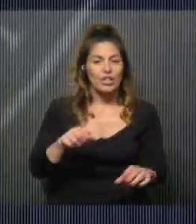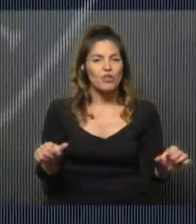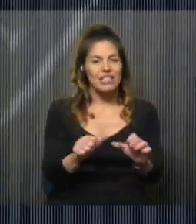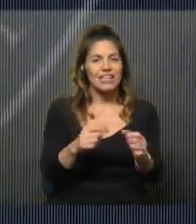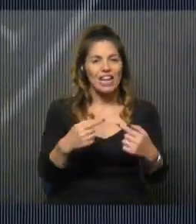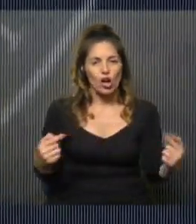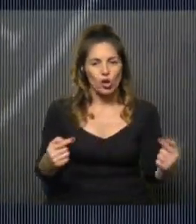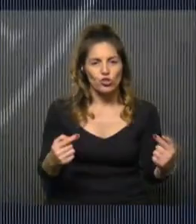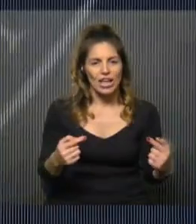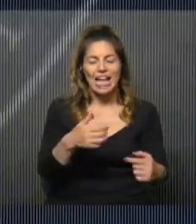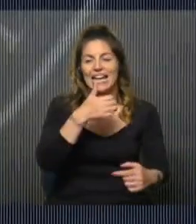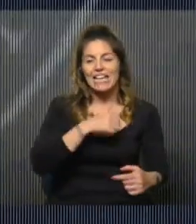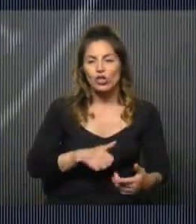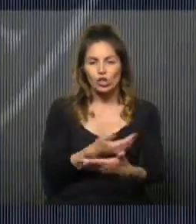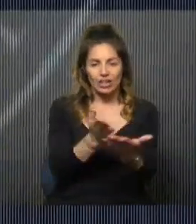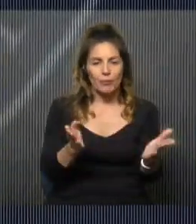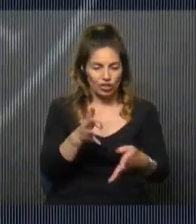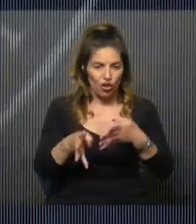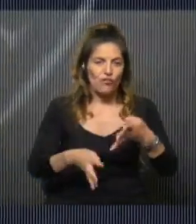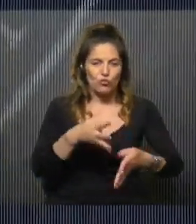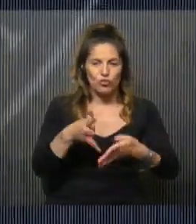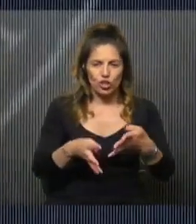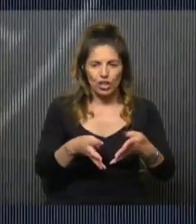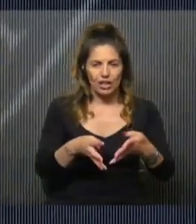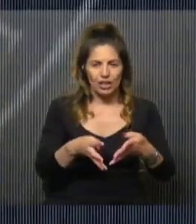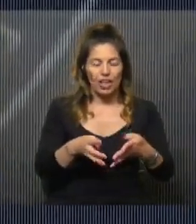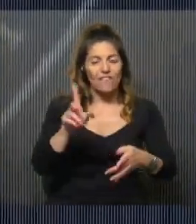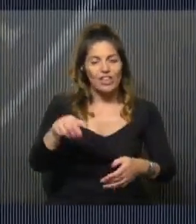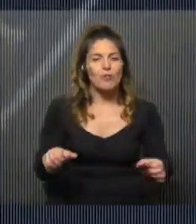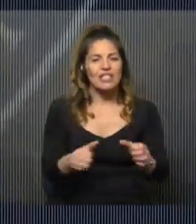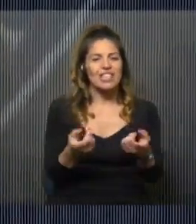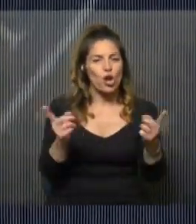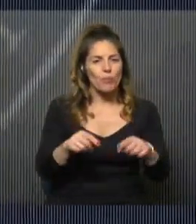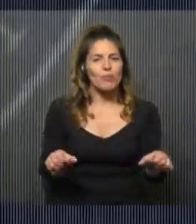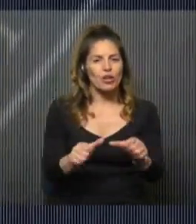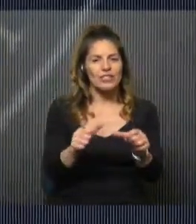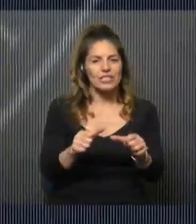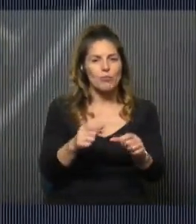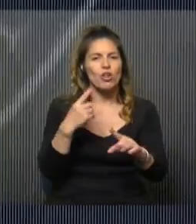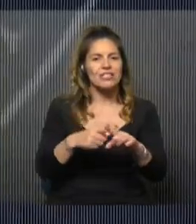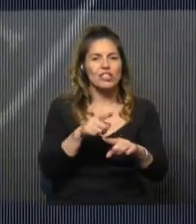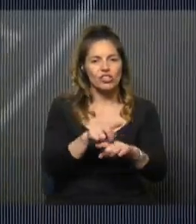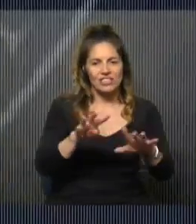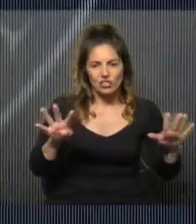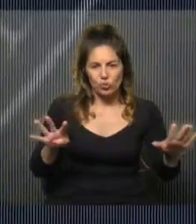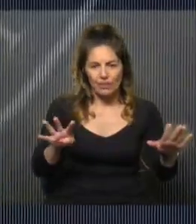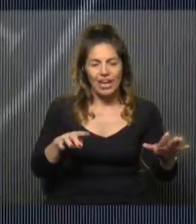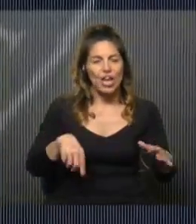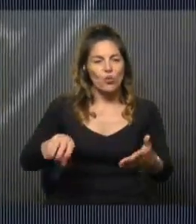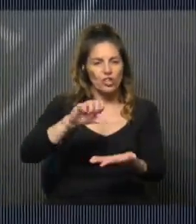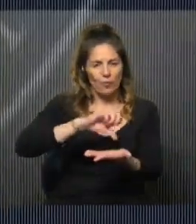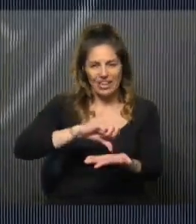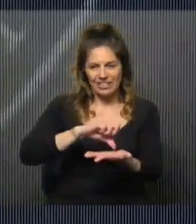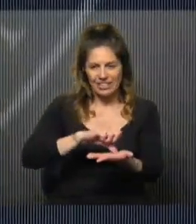cosas que la historia ha demostrado que funcionan venimos a hacer lo mismo que hicimos durante el siglo XIX en nuestro